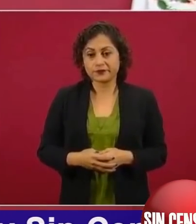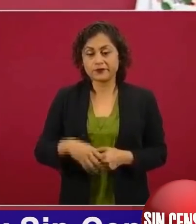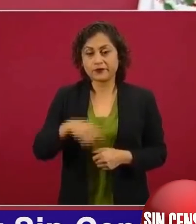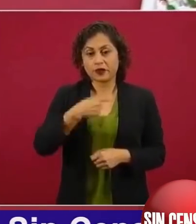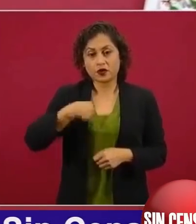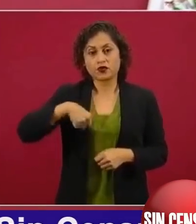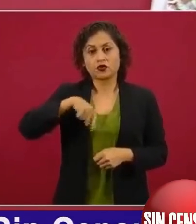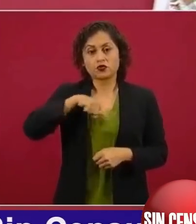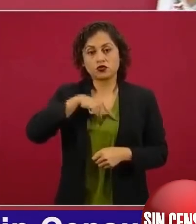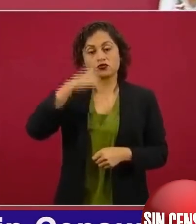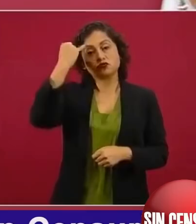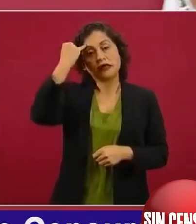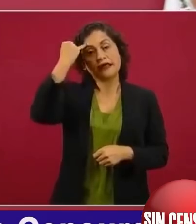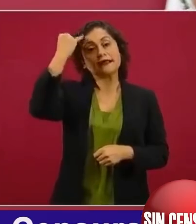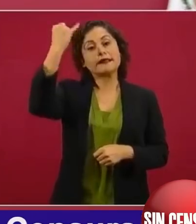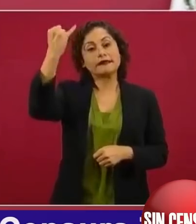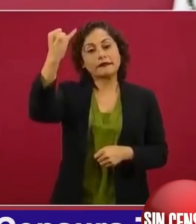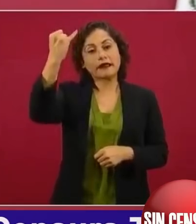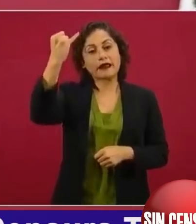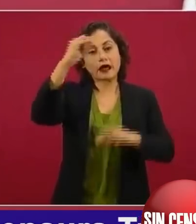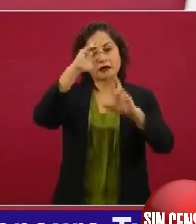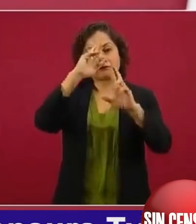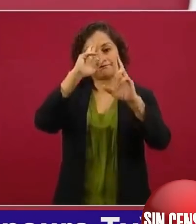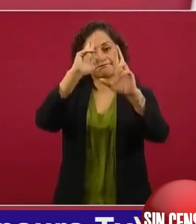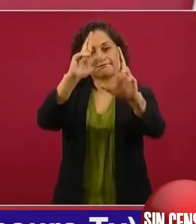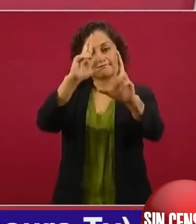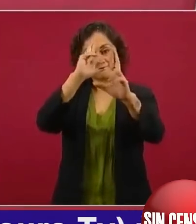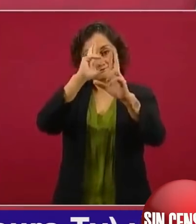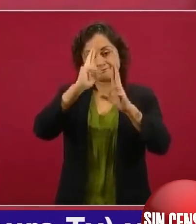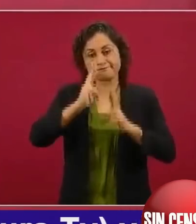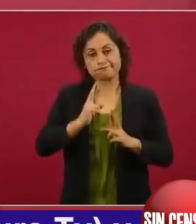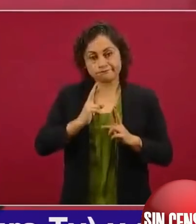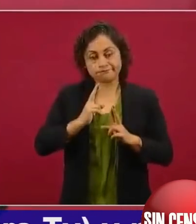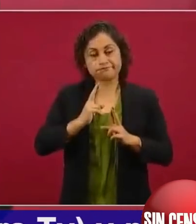mantener esta política de respeto mutuo.